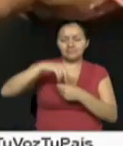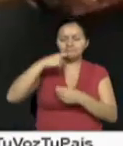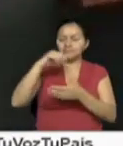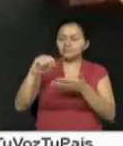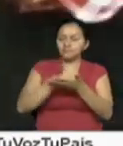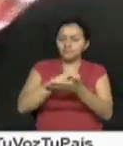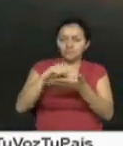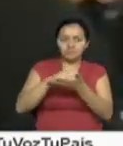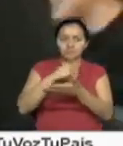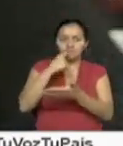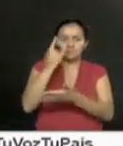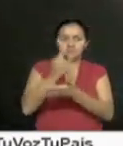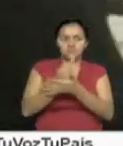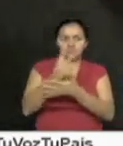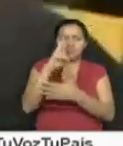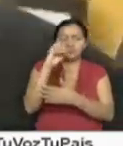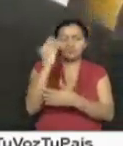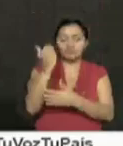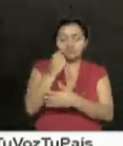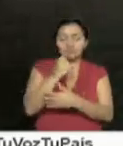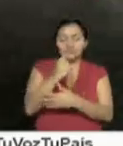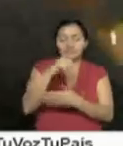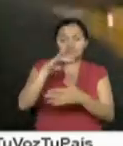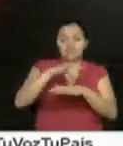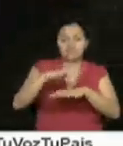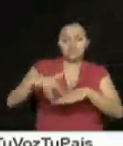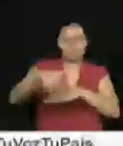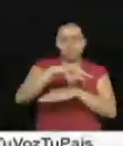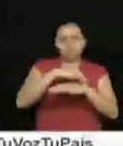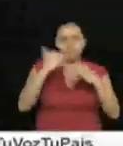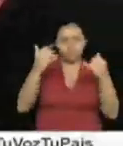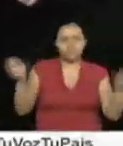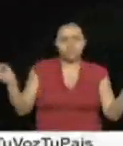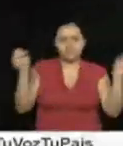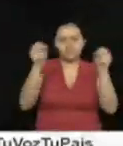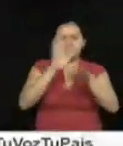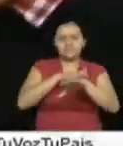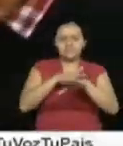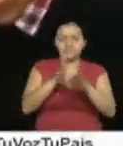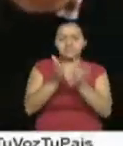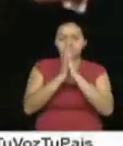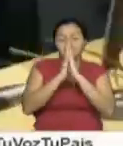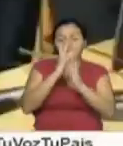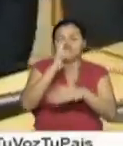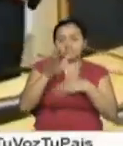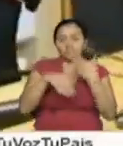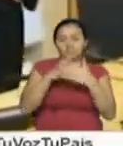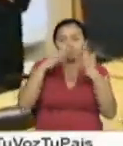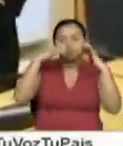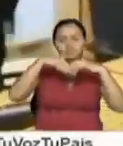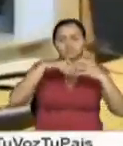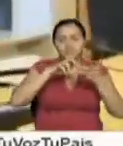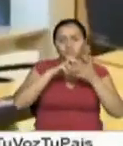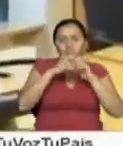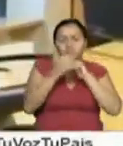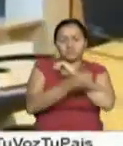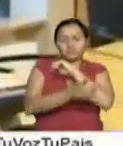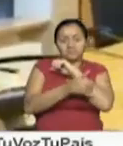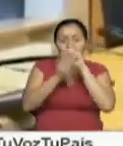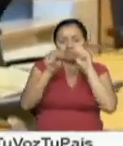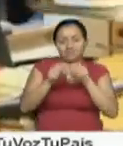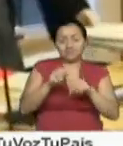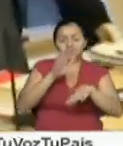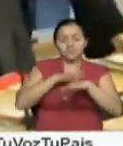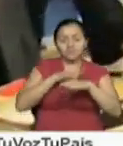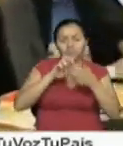Merkel en 2015. La audiencia de Wolfsburg ha desestimado su petición en un caso que ha provocado gran polémica en el país, debido